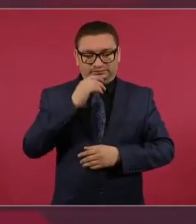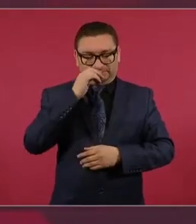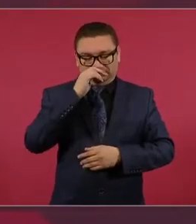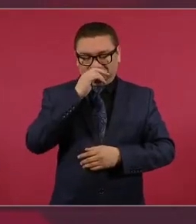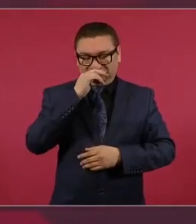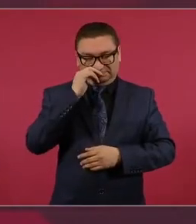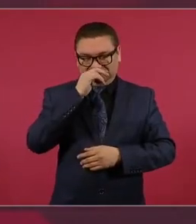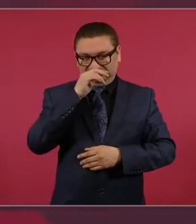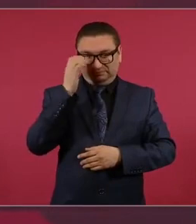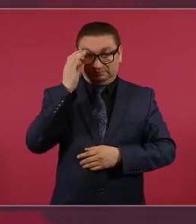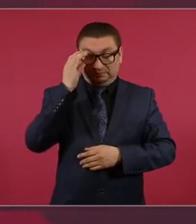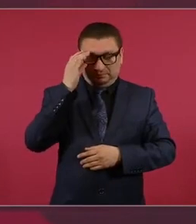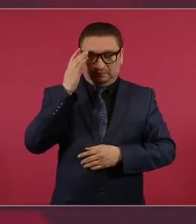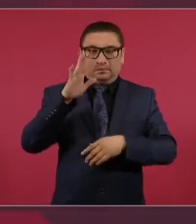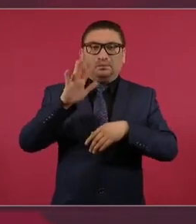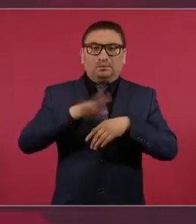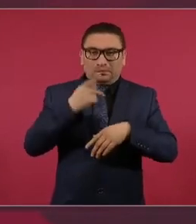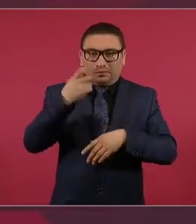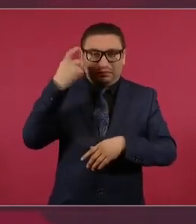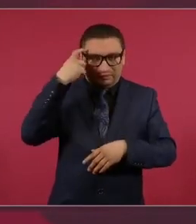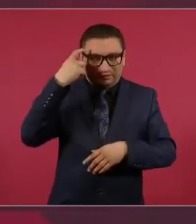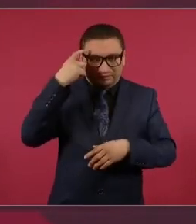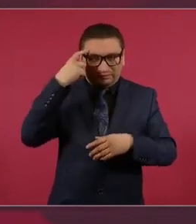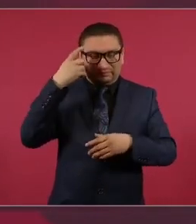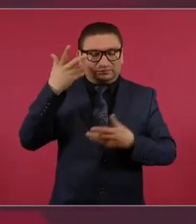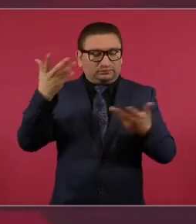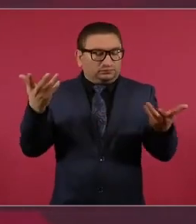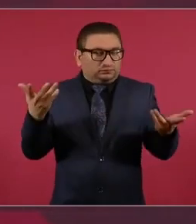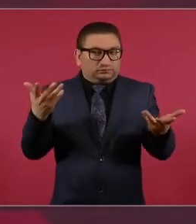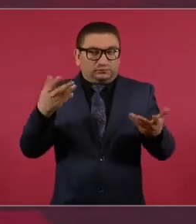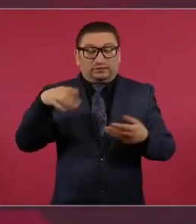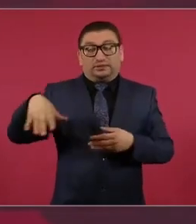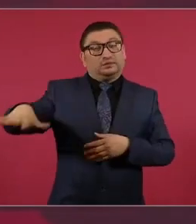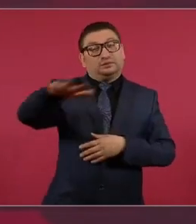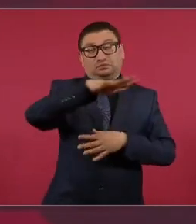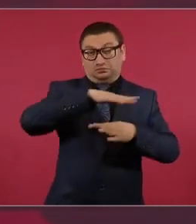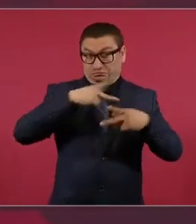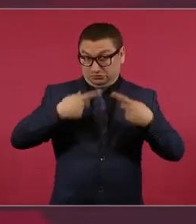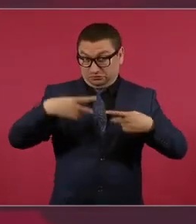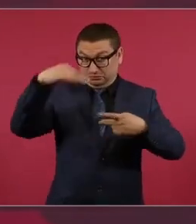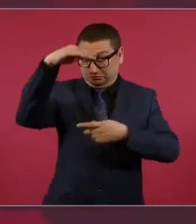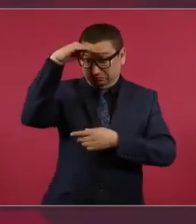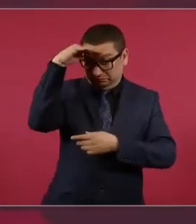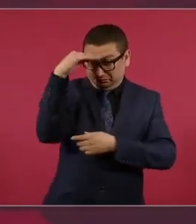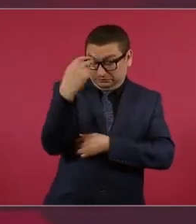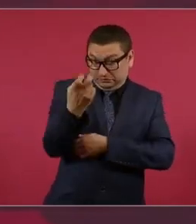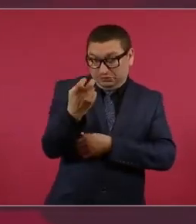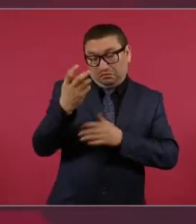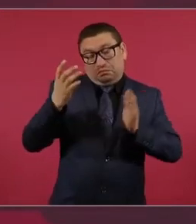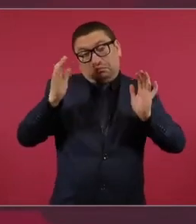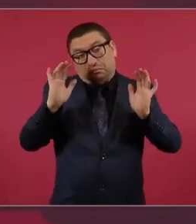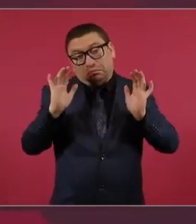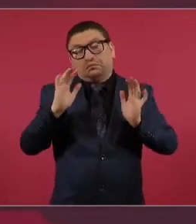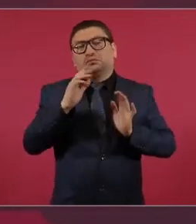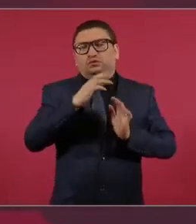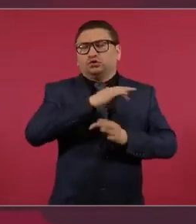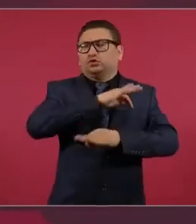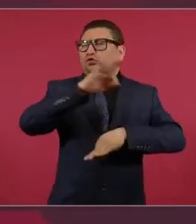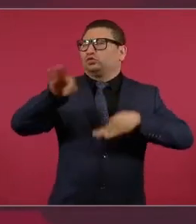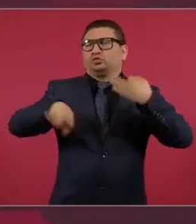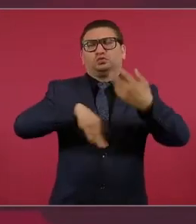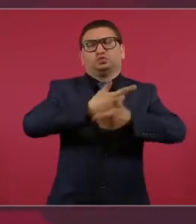pem porque hay esa mentalidad Bueno pero somos